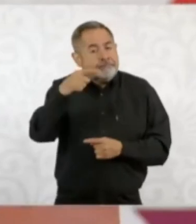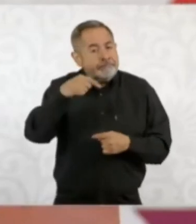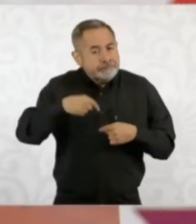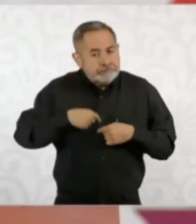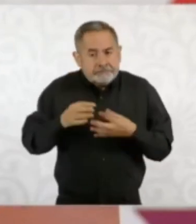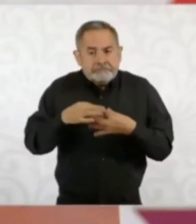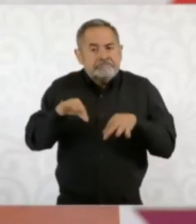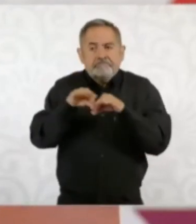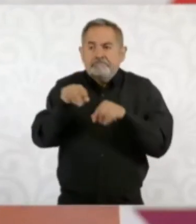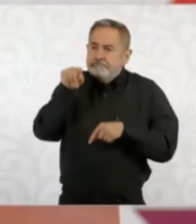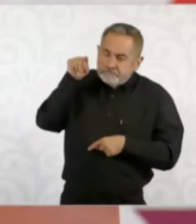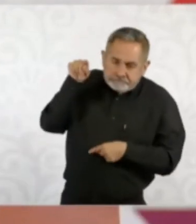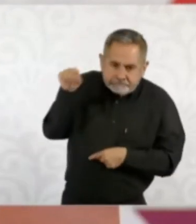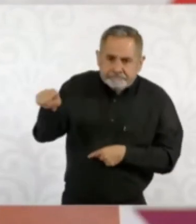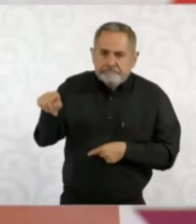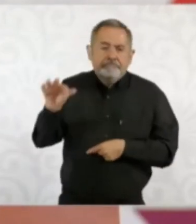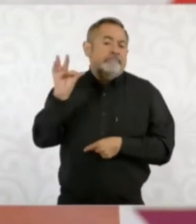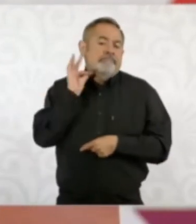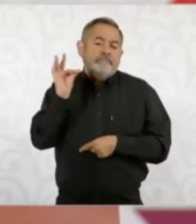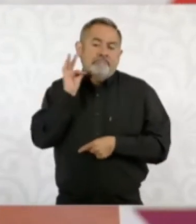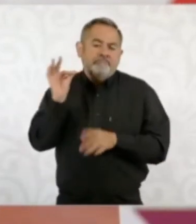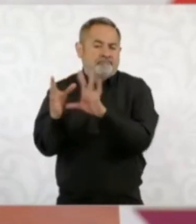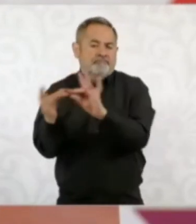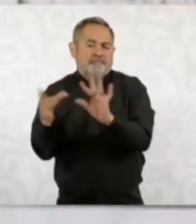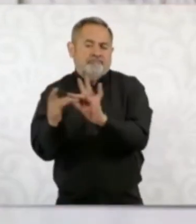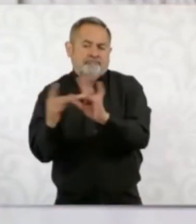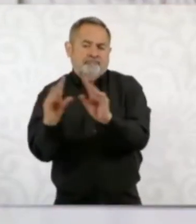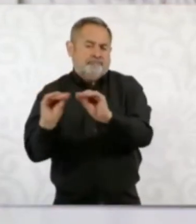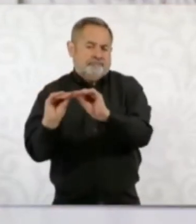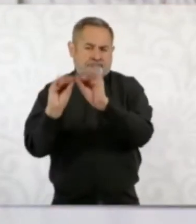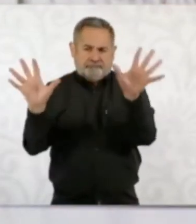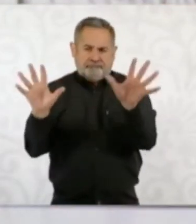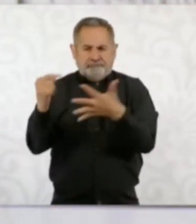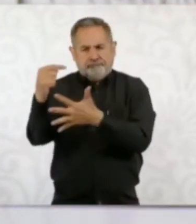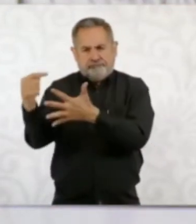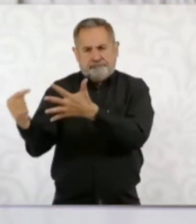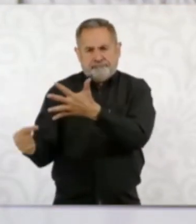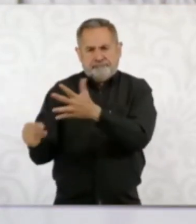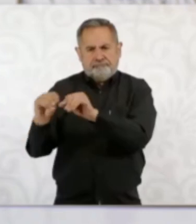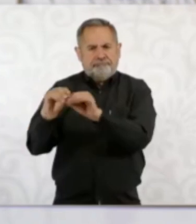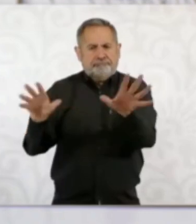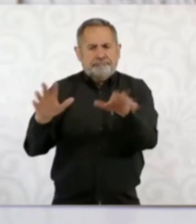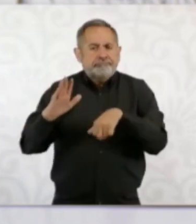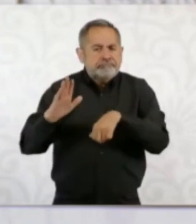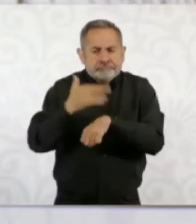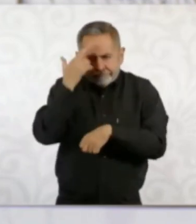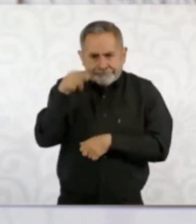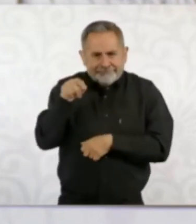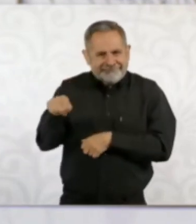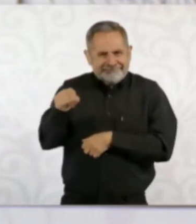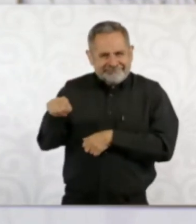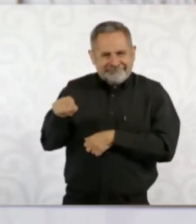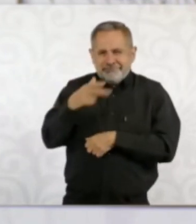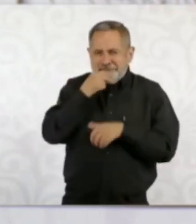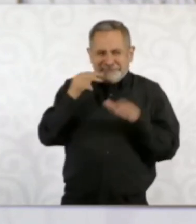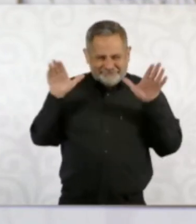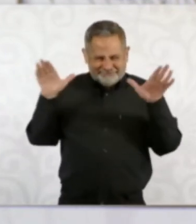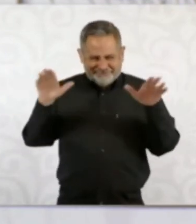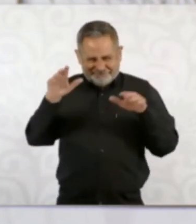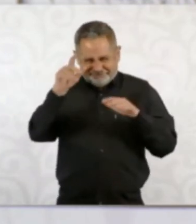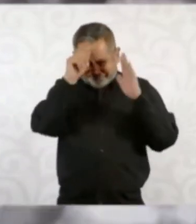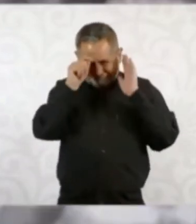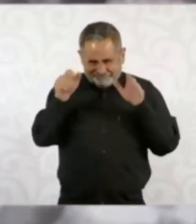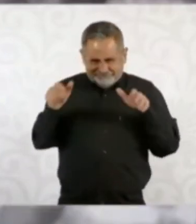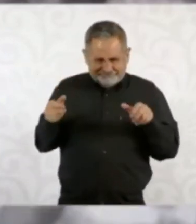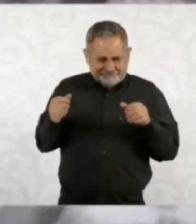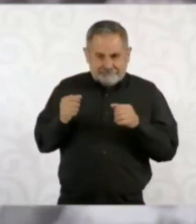la Fiscalía General de la República dé toda la información de cómo fue que se detuvo esta persona y